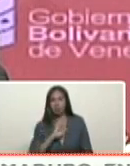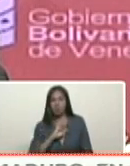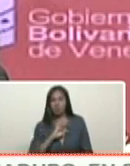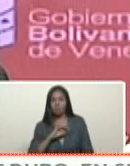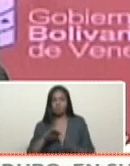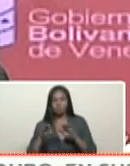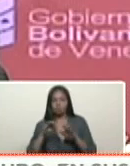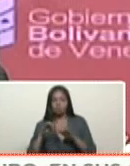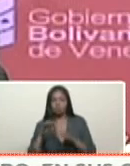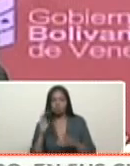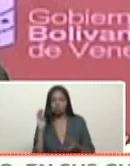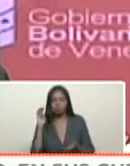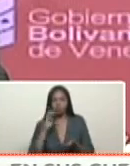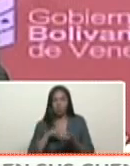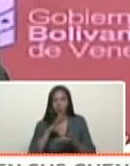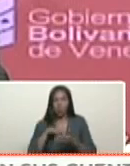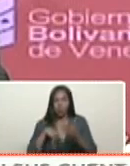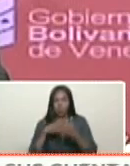cartografiado. Naguará.